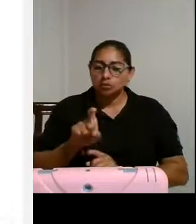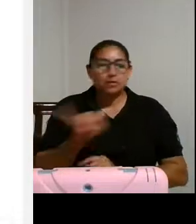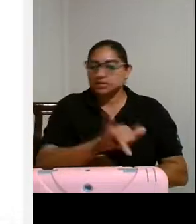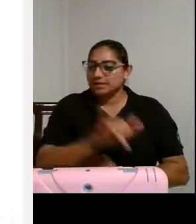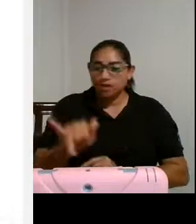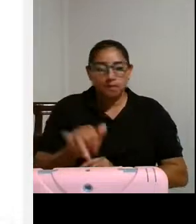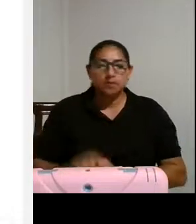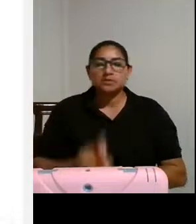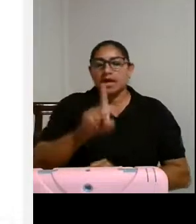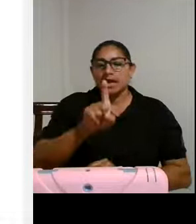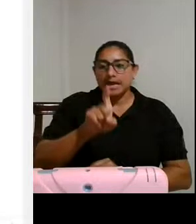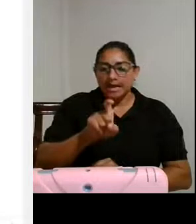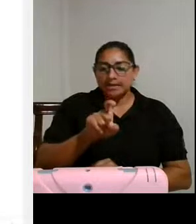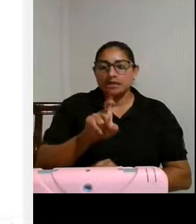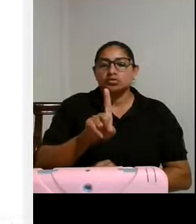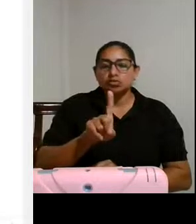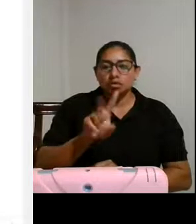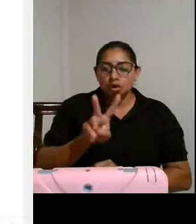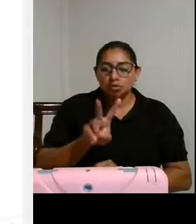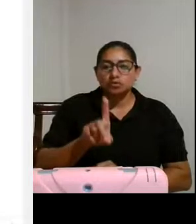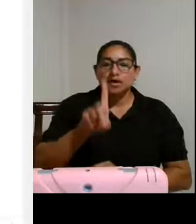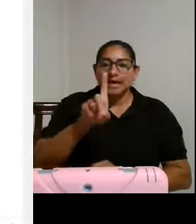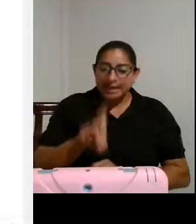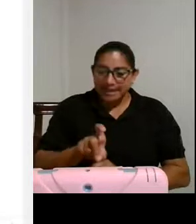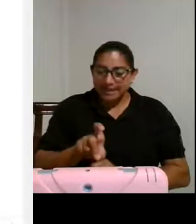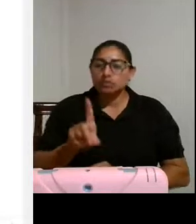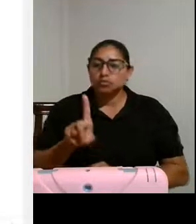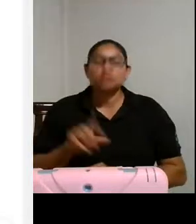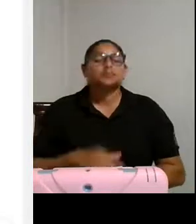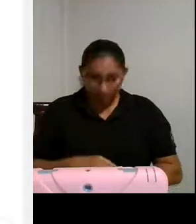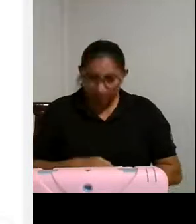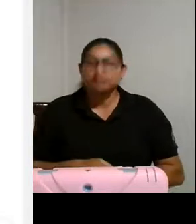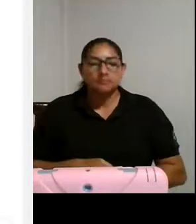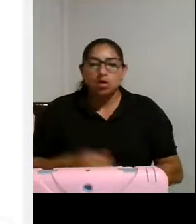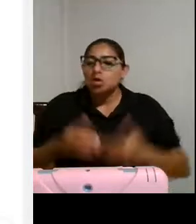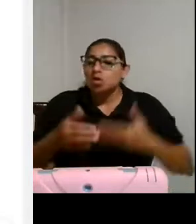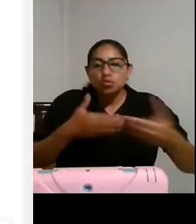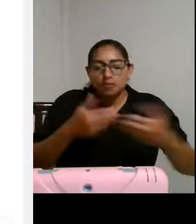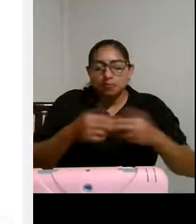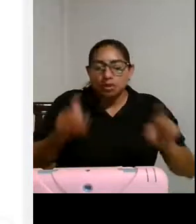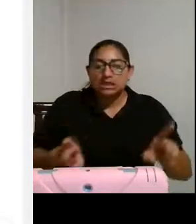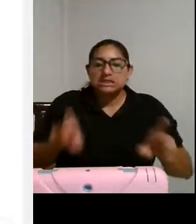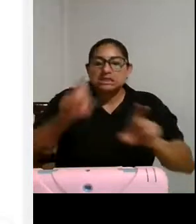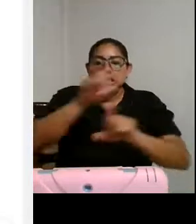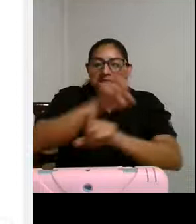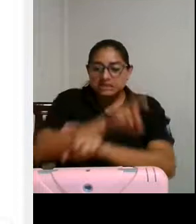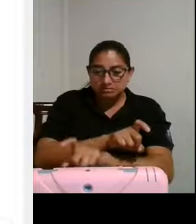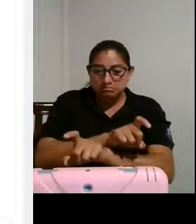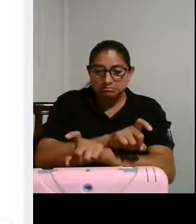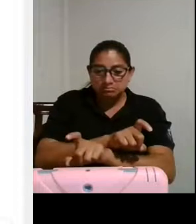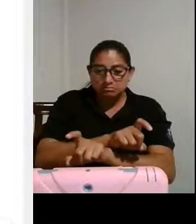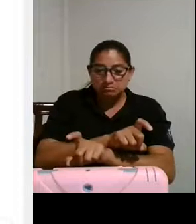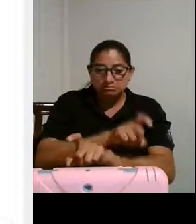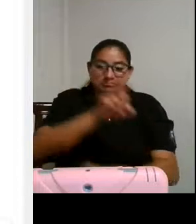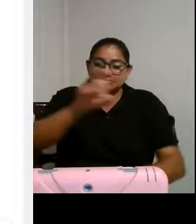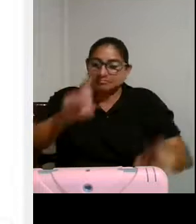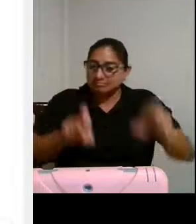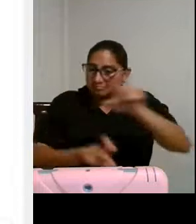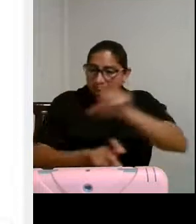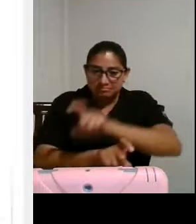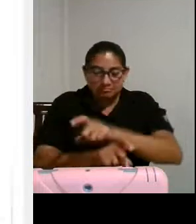¿sí? No, es que yo veo que a la hora de ellos realizarlo, ya la operación es esta que ustedes nos